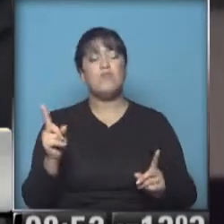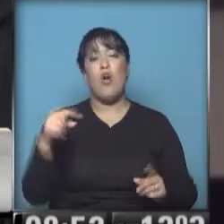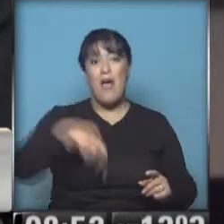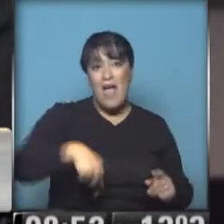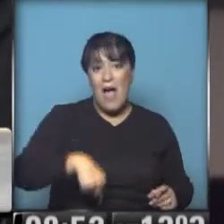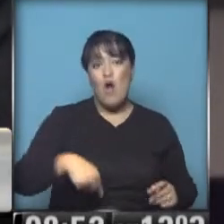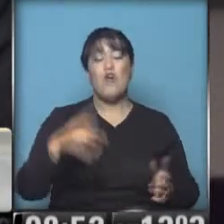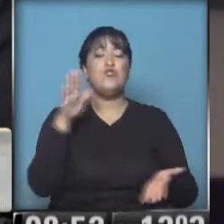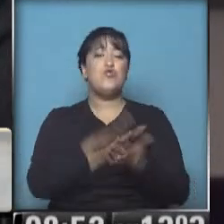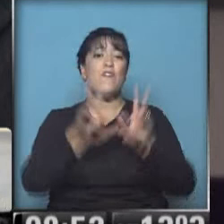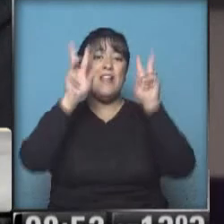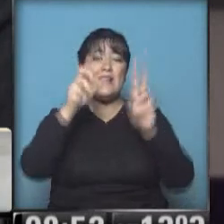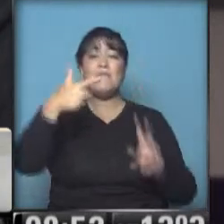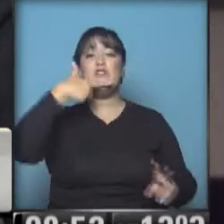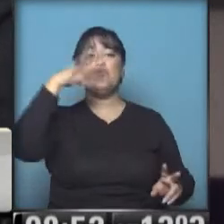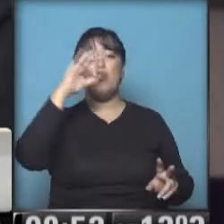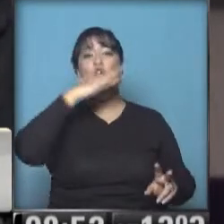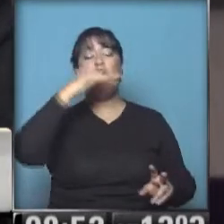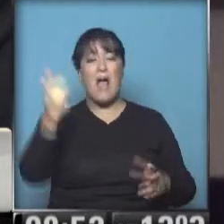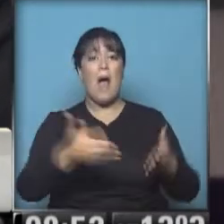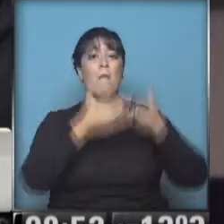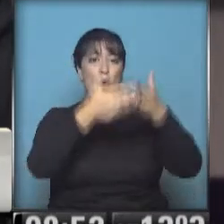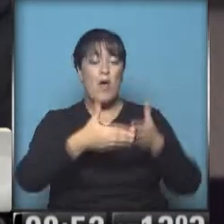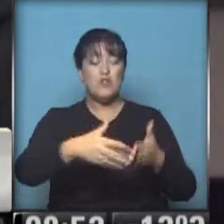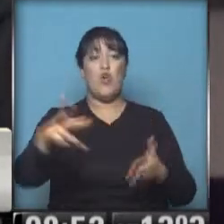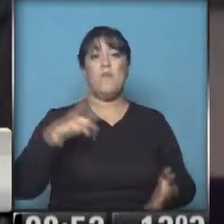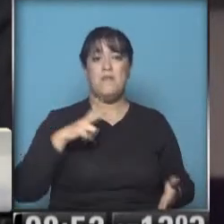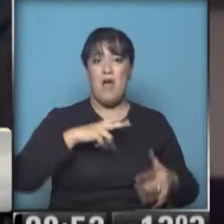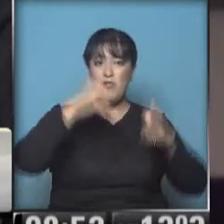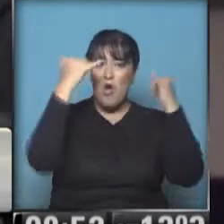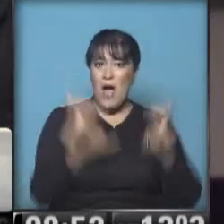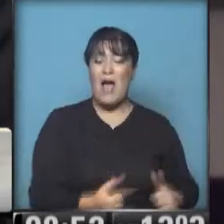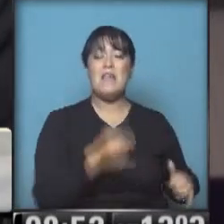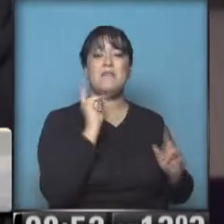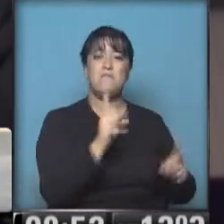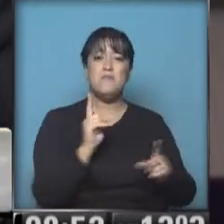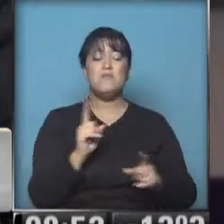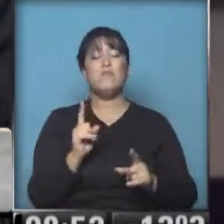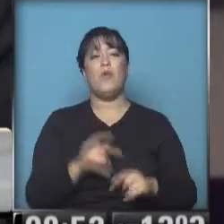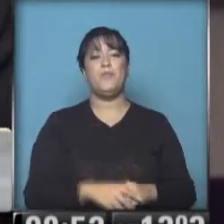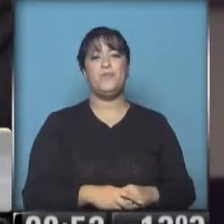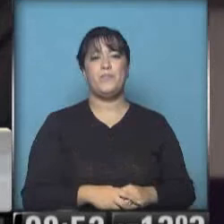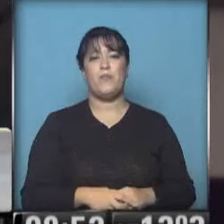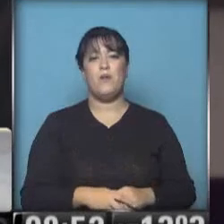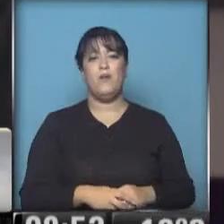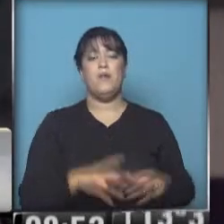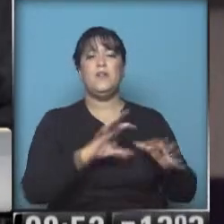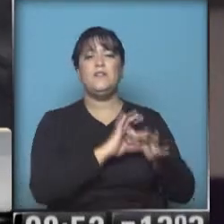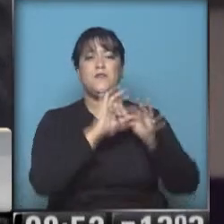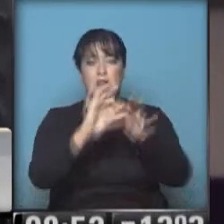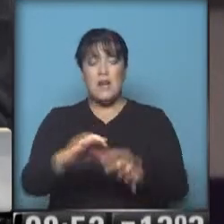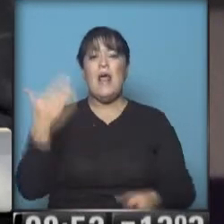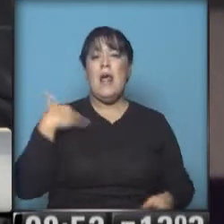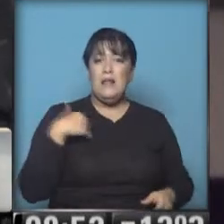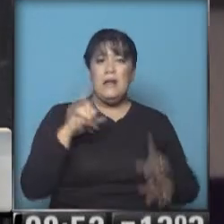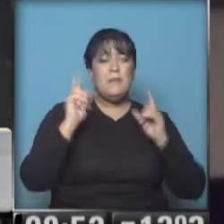en manos privadas la salida de los puertos y cerealeras que se exportan a sí mismos porque son filial argentina que exporta la ffyl de